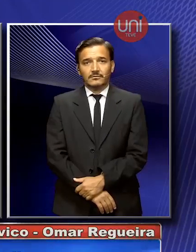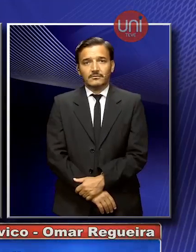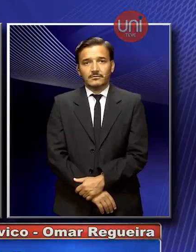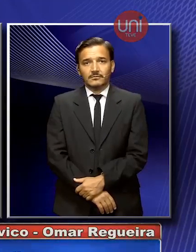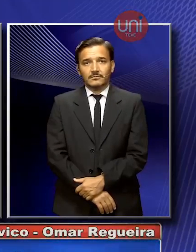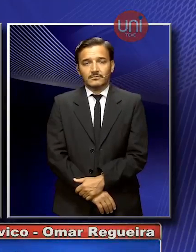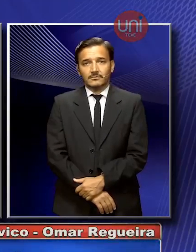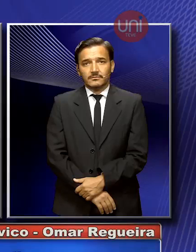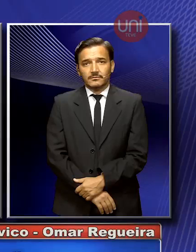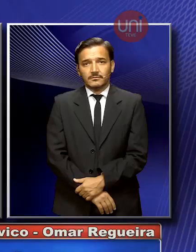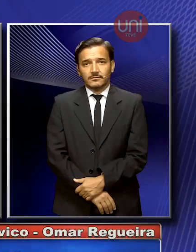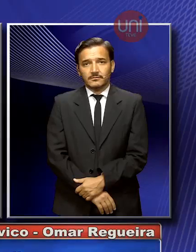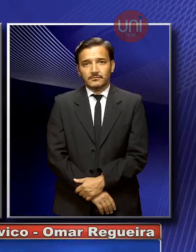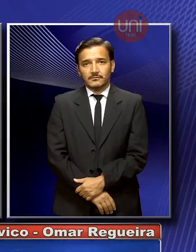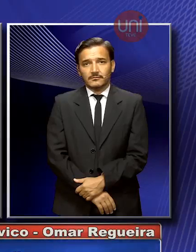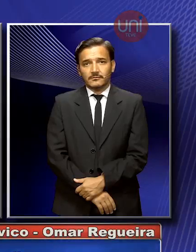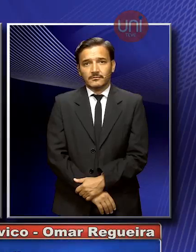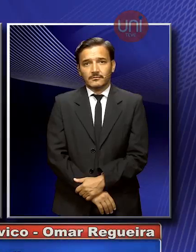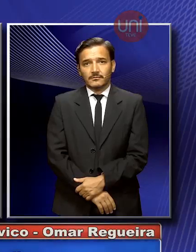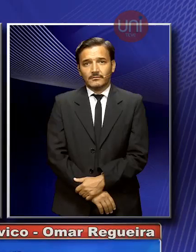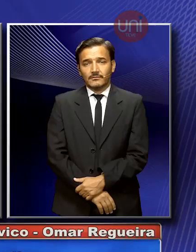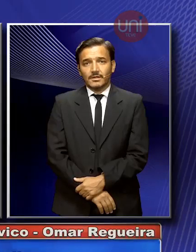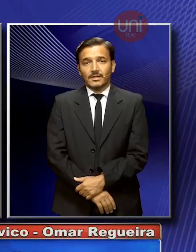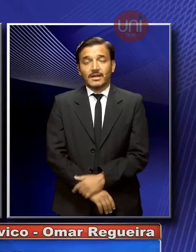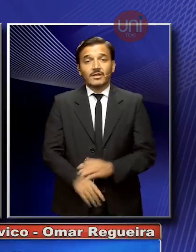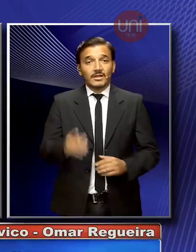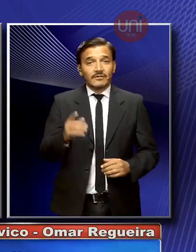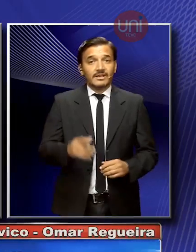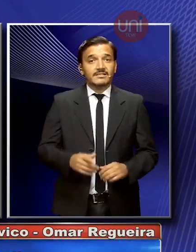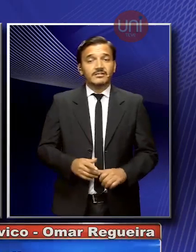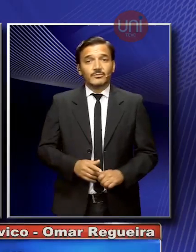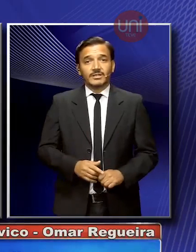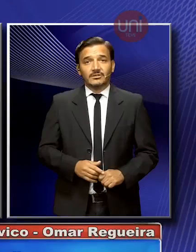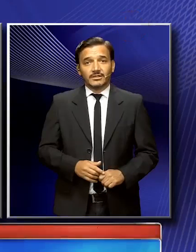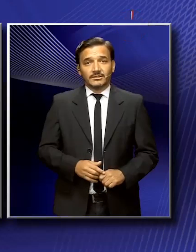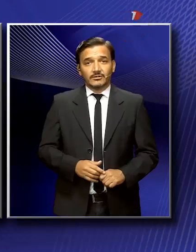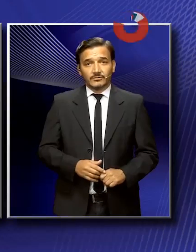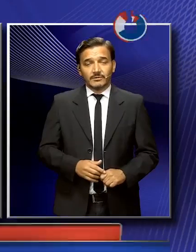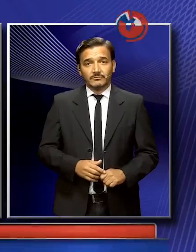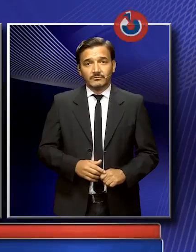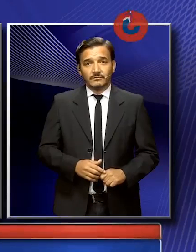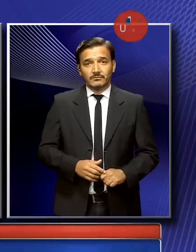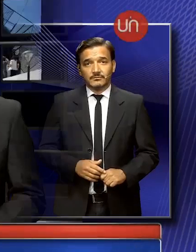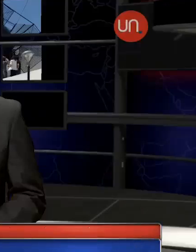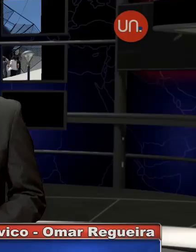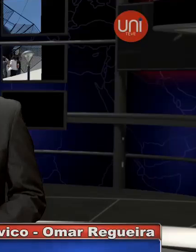más que la losa esa que se dio. Uh-huh. Le agradezco la deferencia, ha sido muy atento en atendernos,